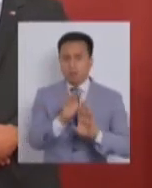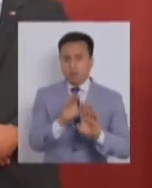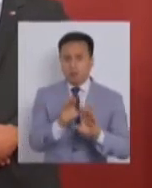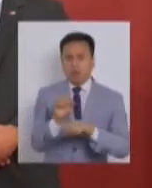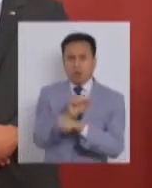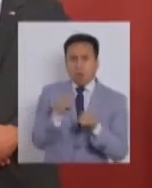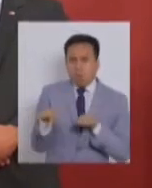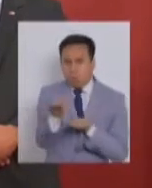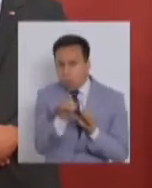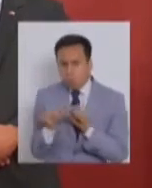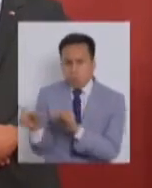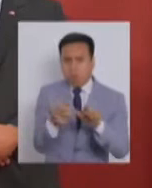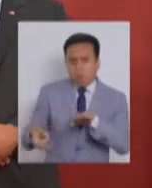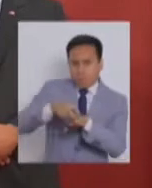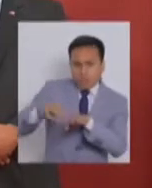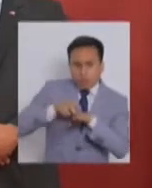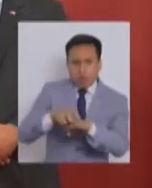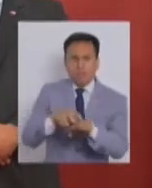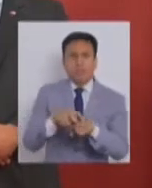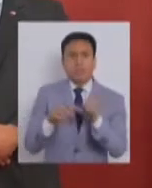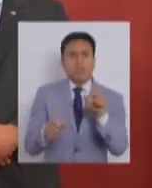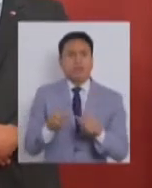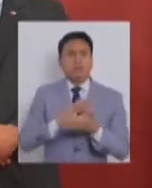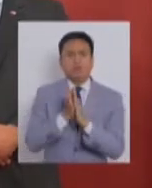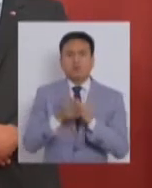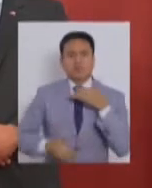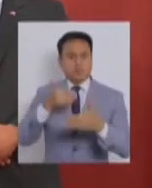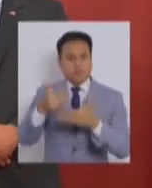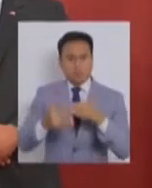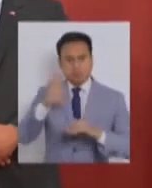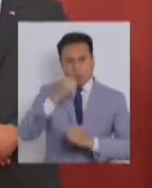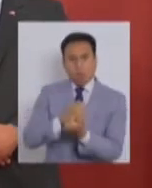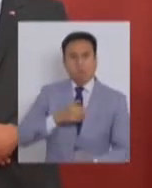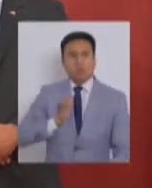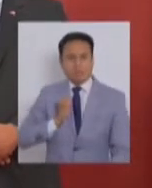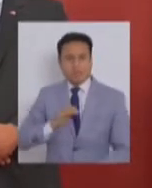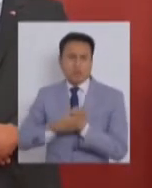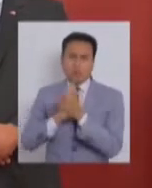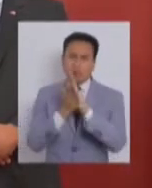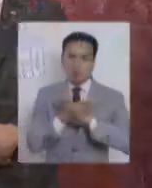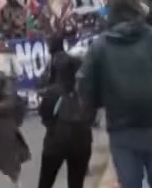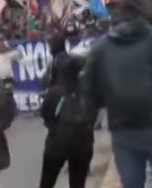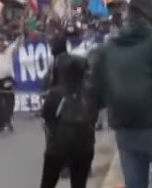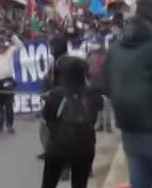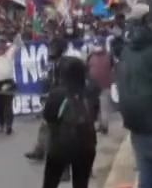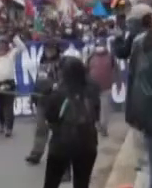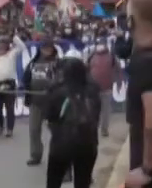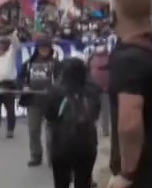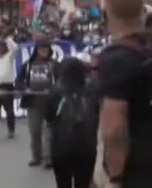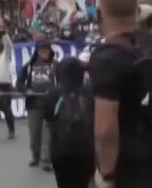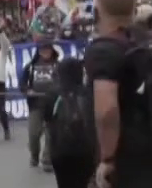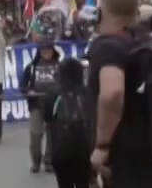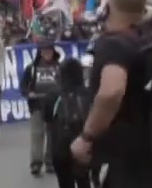en los años 80, cuando solo debido a la acción de su hermano, que era ministro de la dictadura, logró zafar de